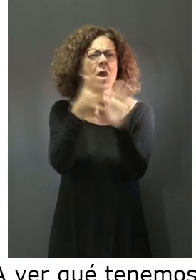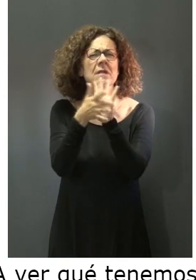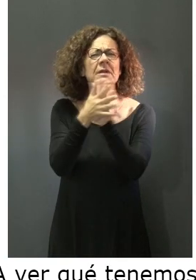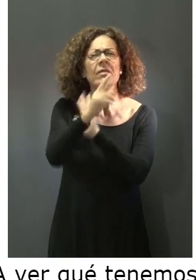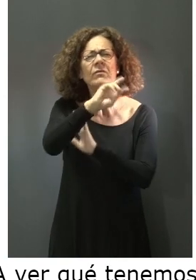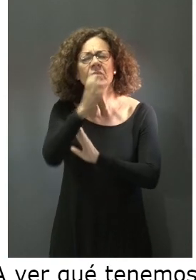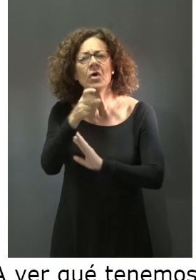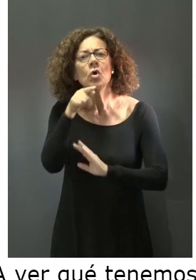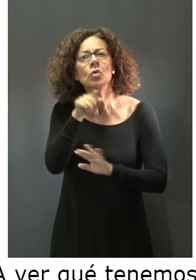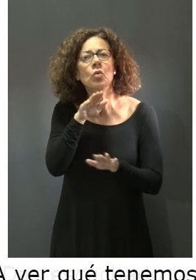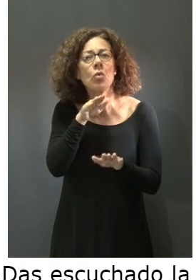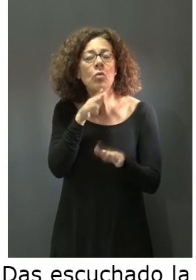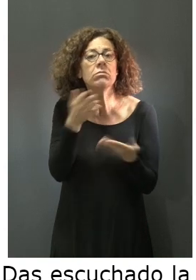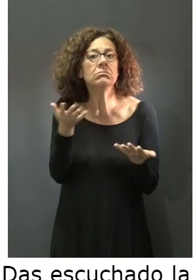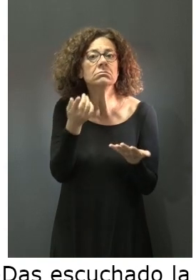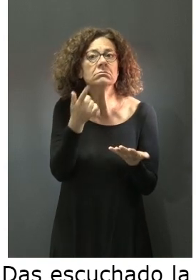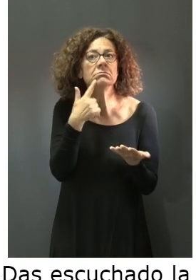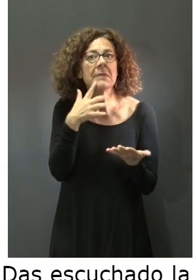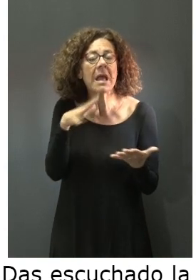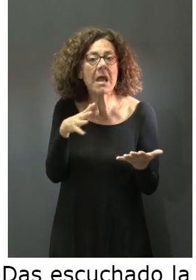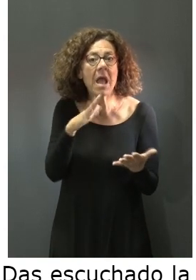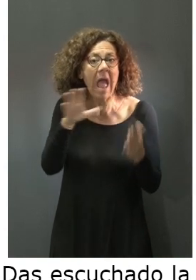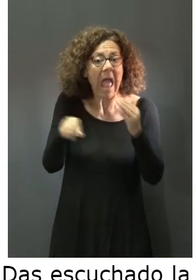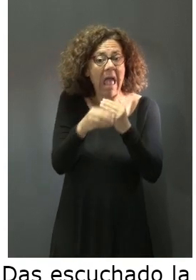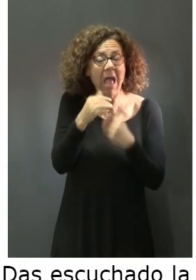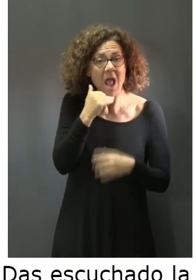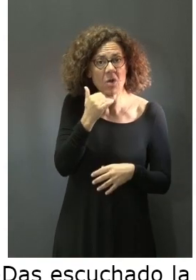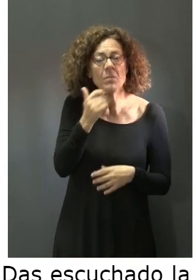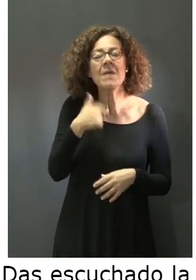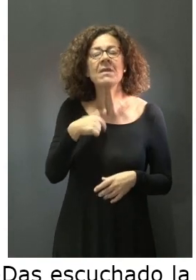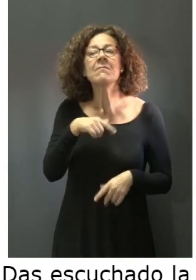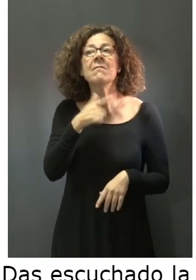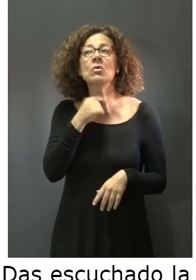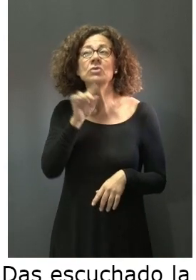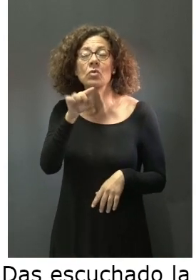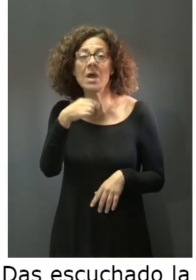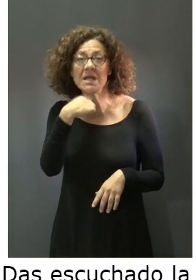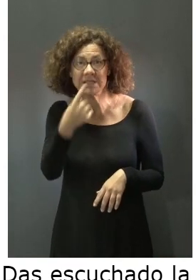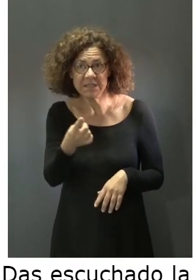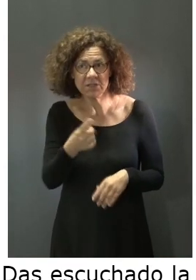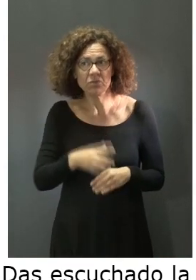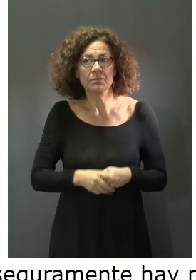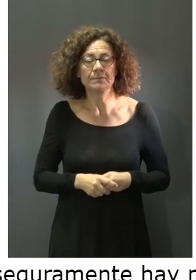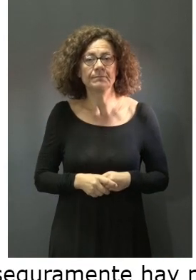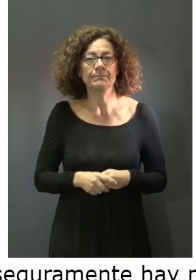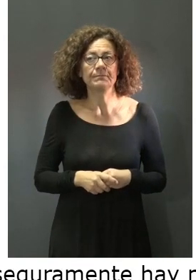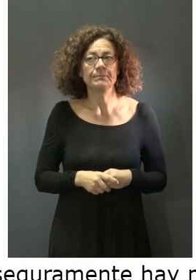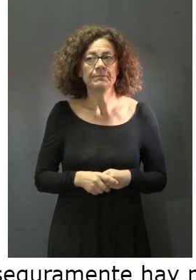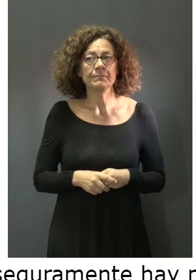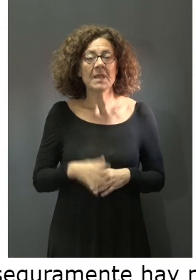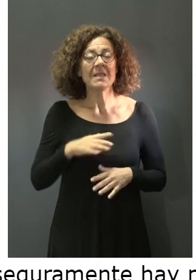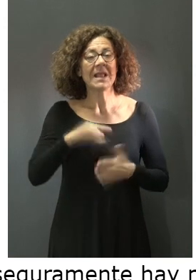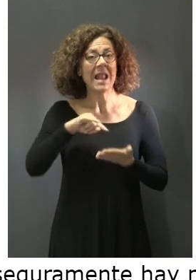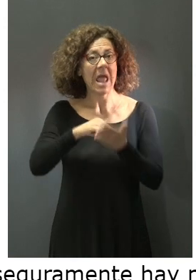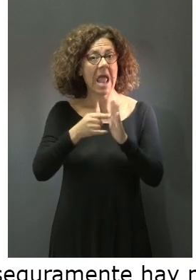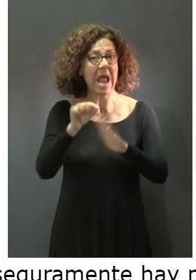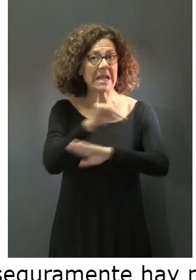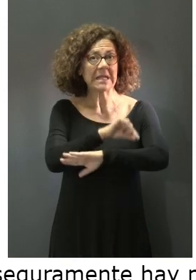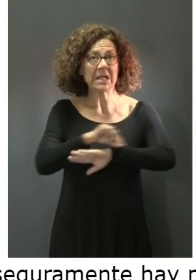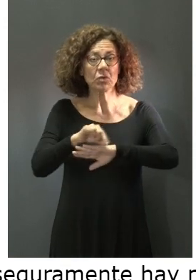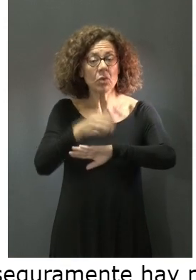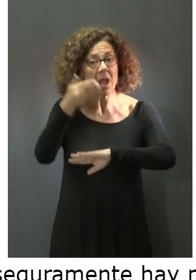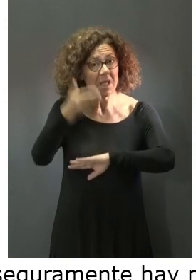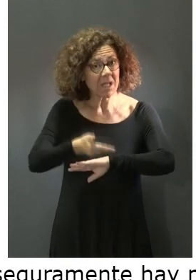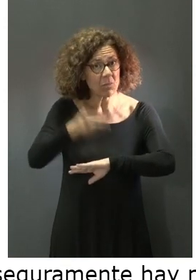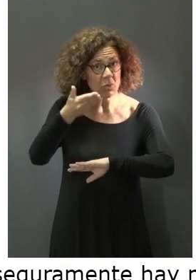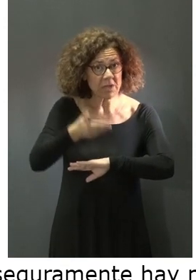sobre esto? Pues me ha gustado lo que has dicho de que en la arquitectura es